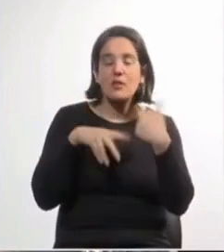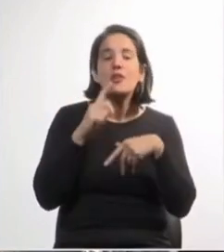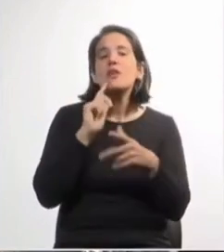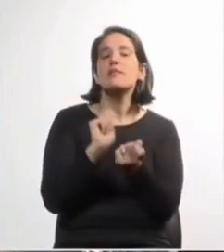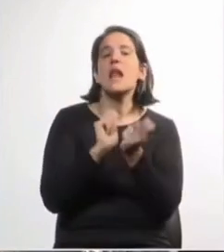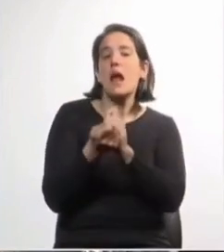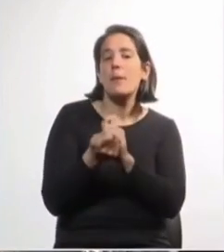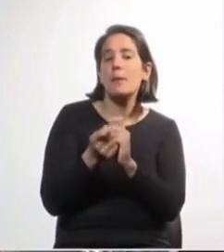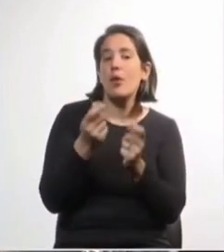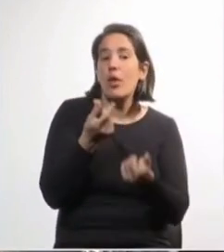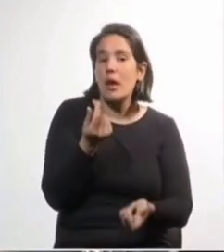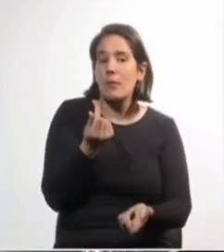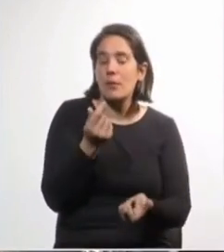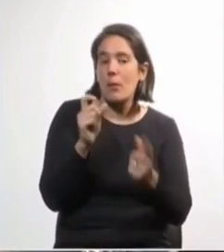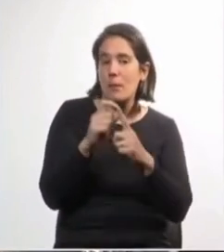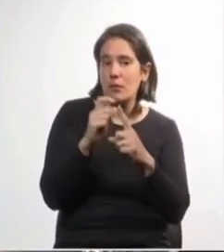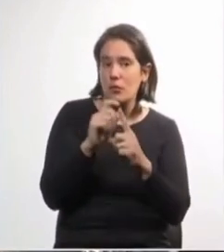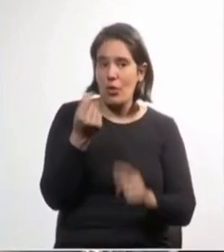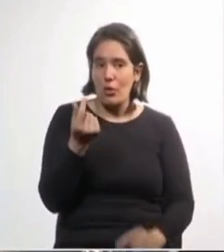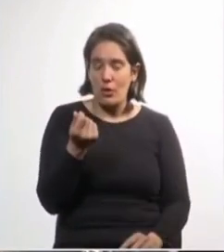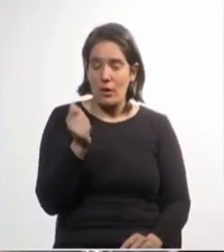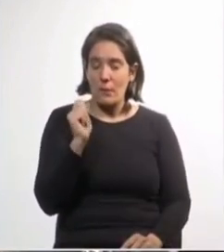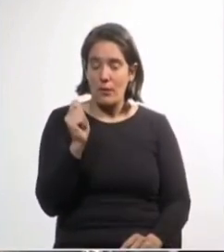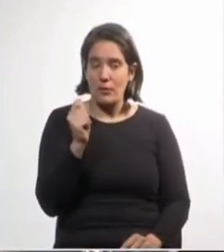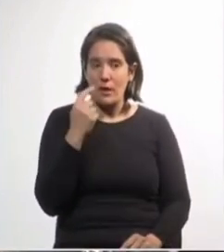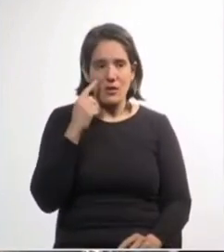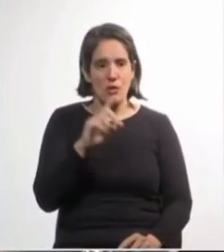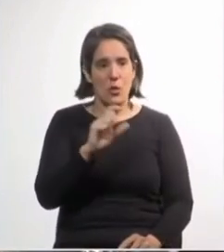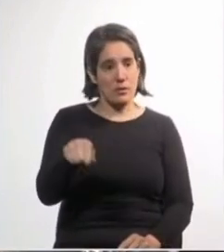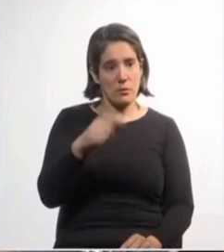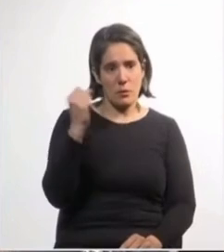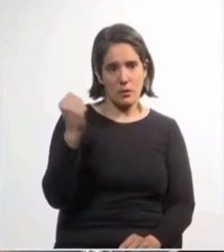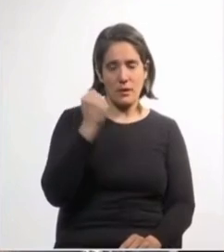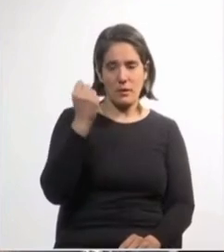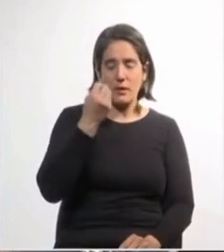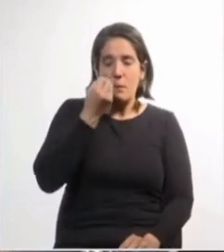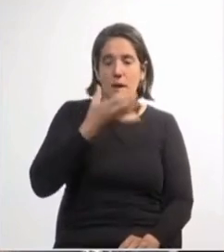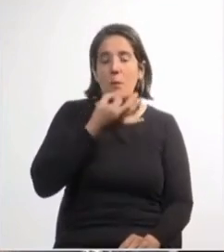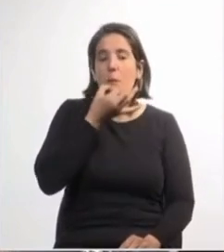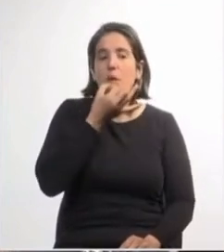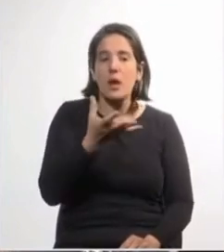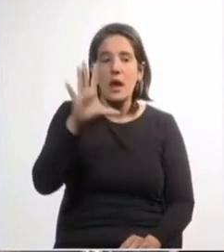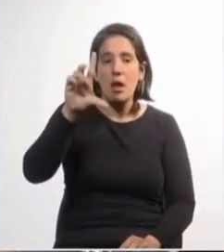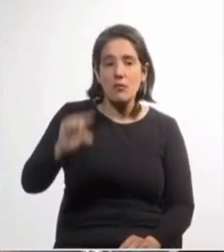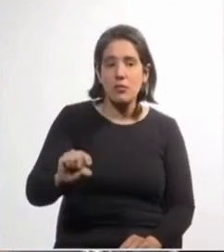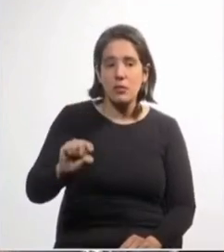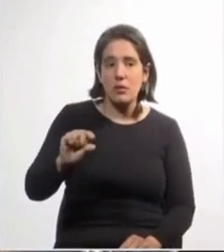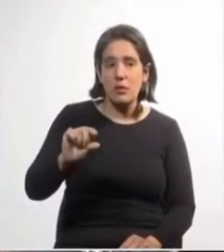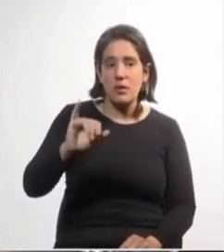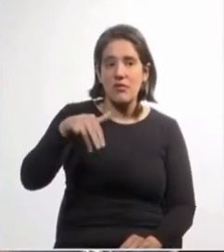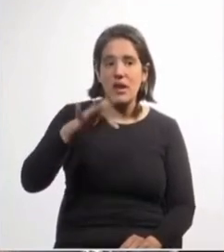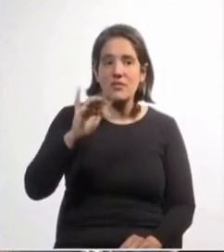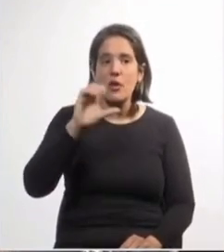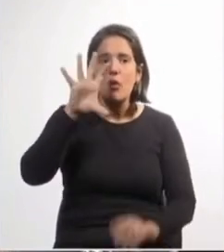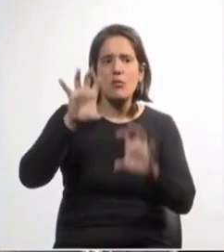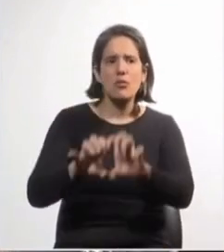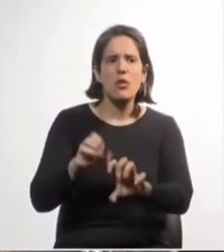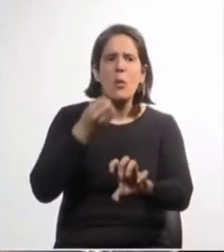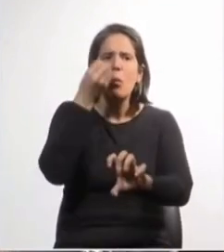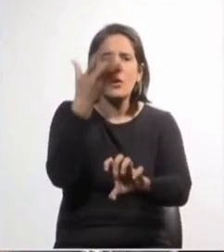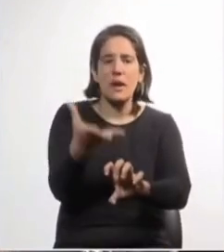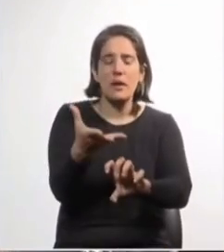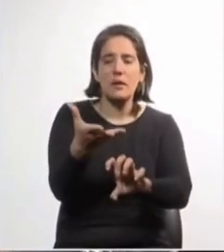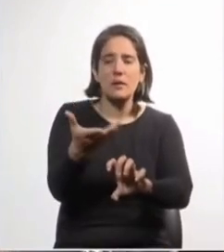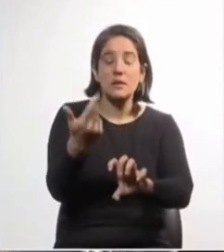la caída del tipo de cambio no es un factor central para explicar la caída de la inflación, por lógica,